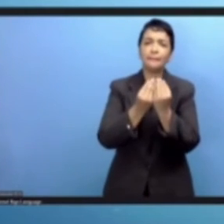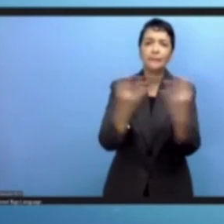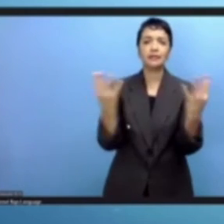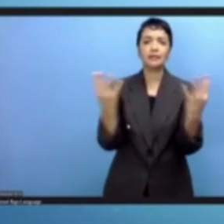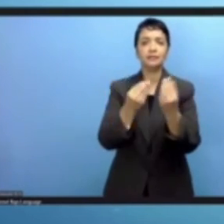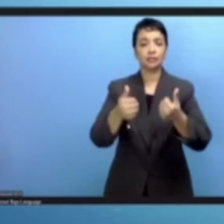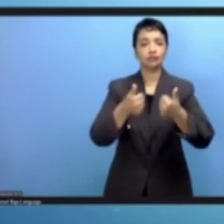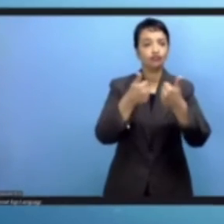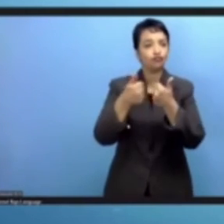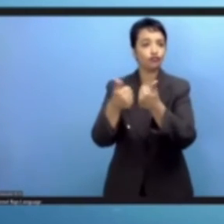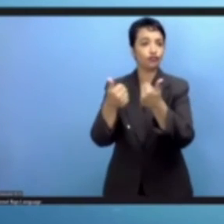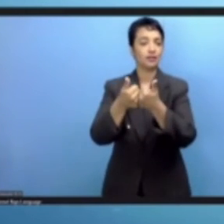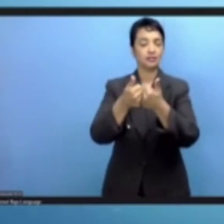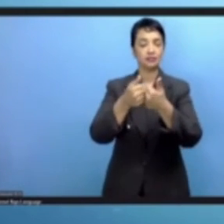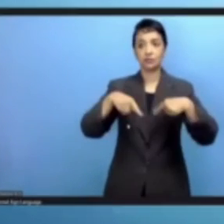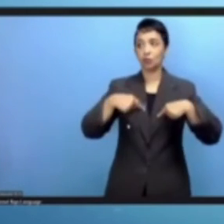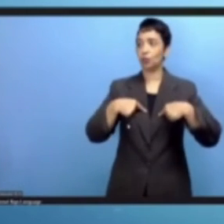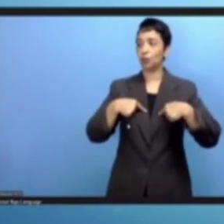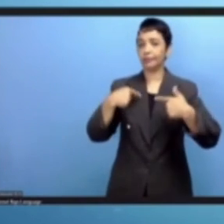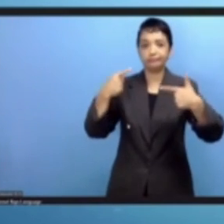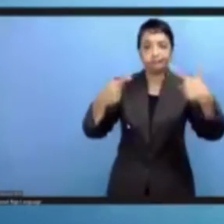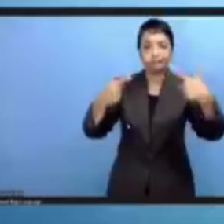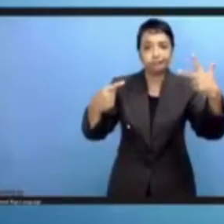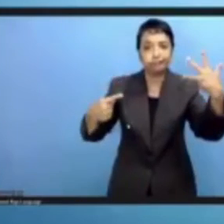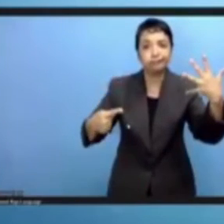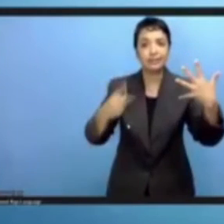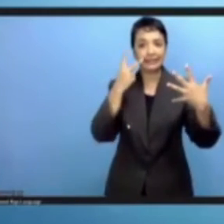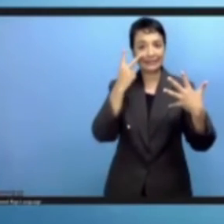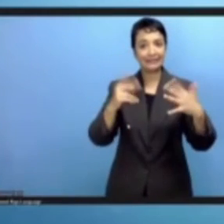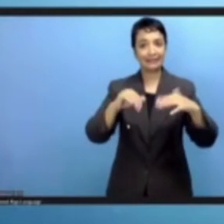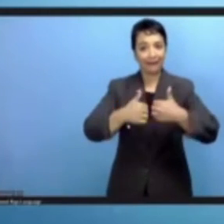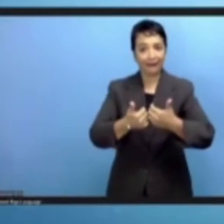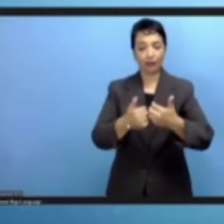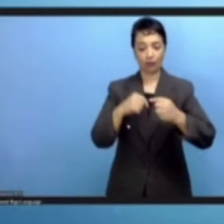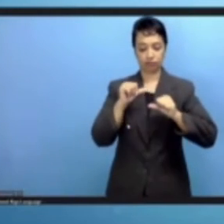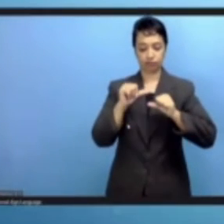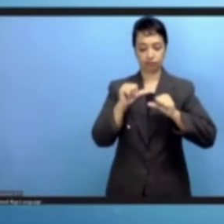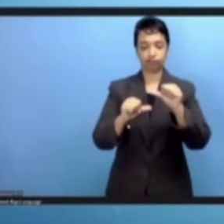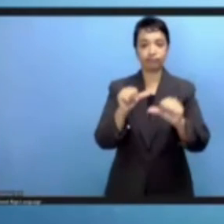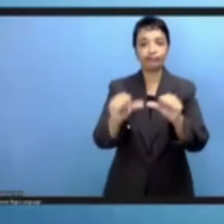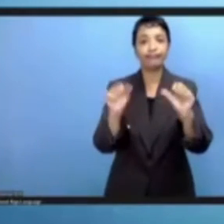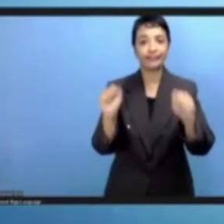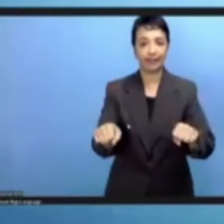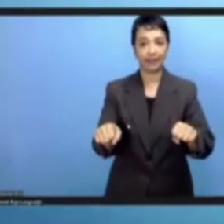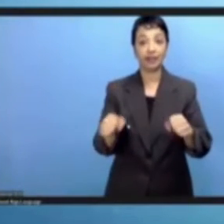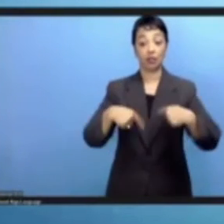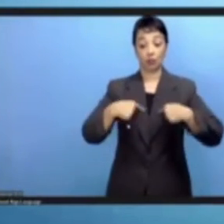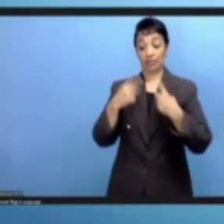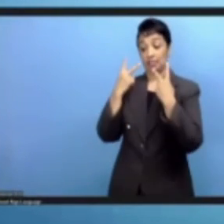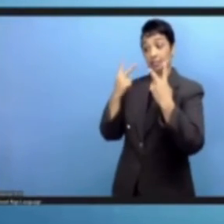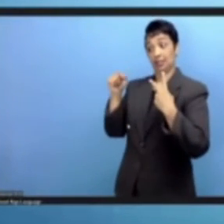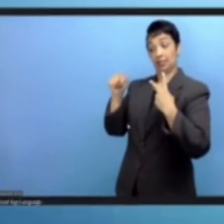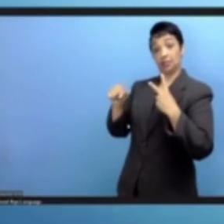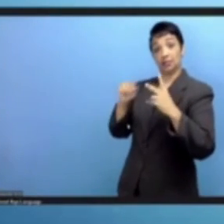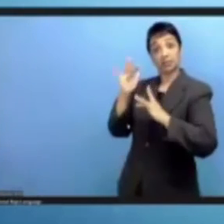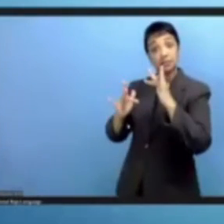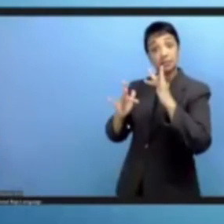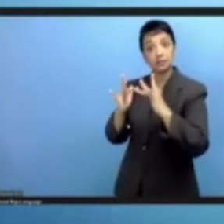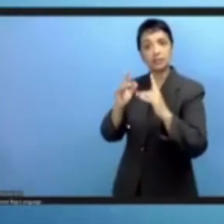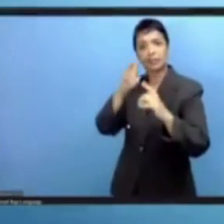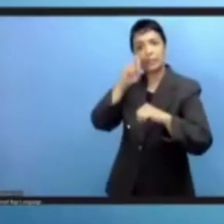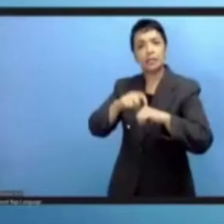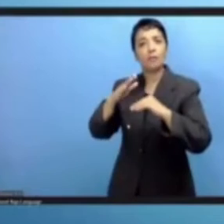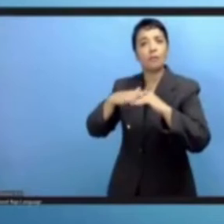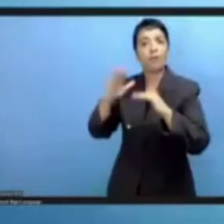el reino mientras sea muchos están hay ventajas de estos sin duda alguna hay muchos